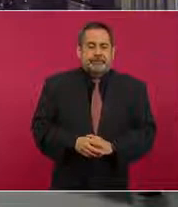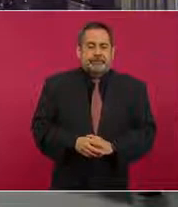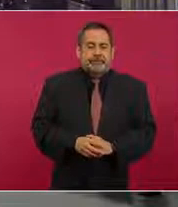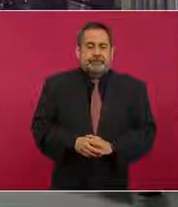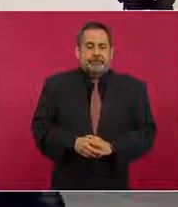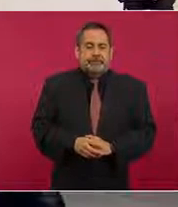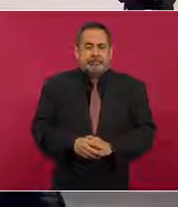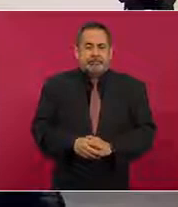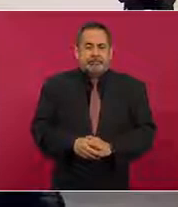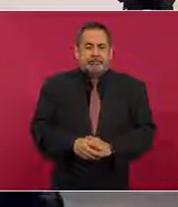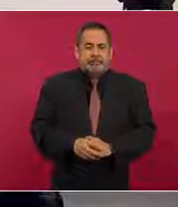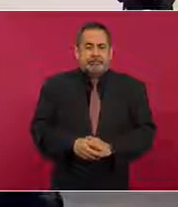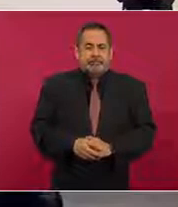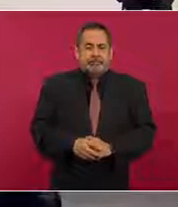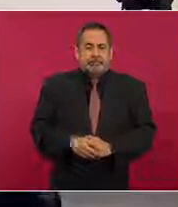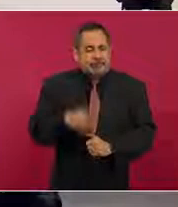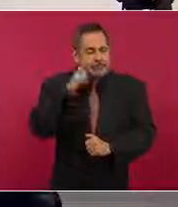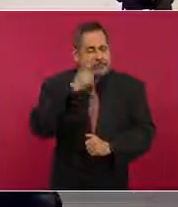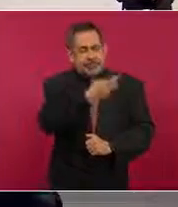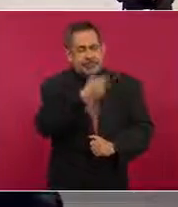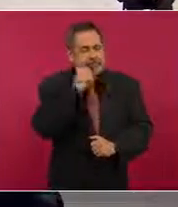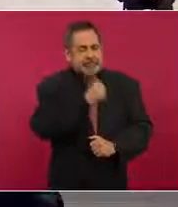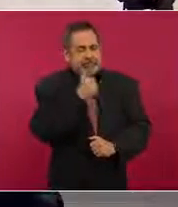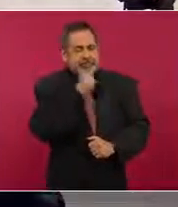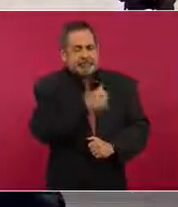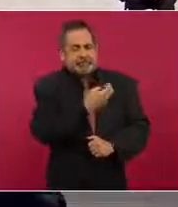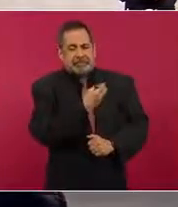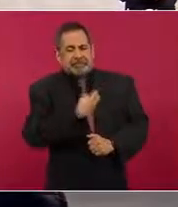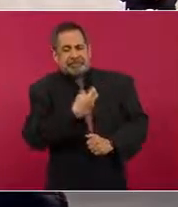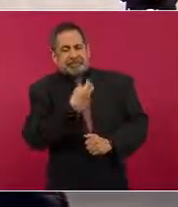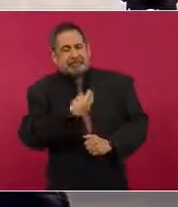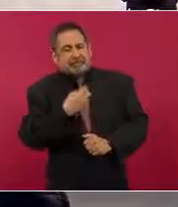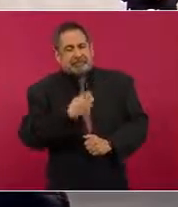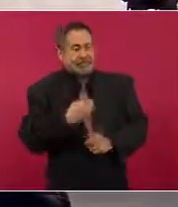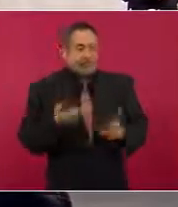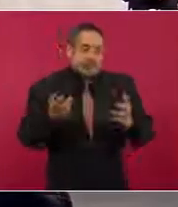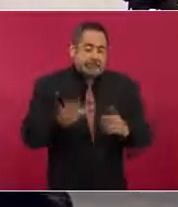nosotros somos aquí los actores principales.